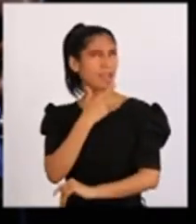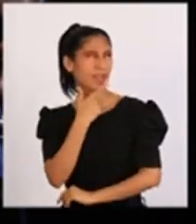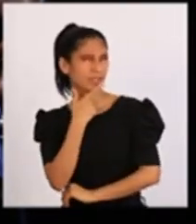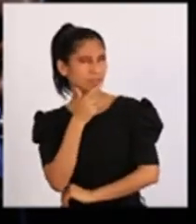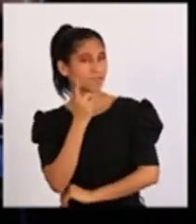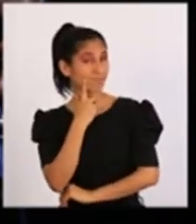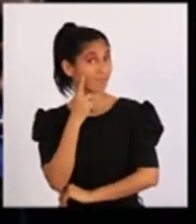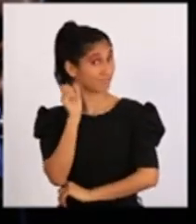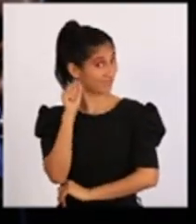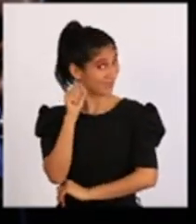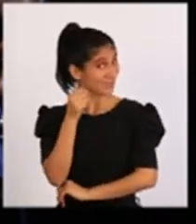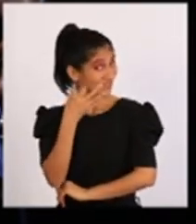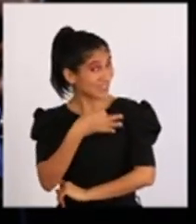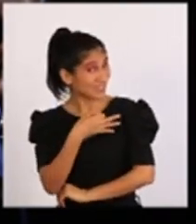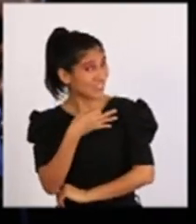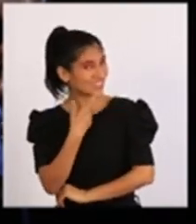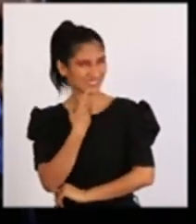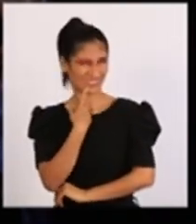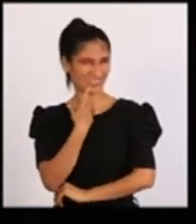Me parece que sí, ¿verdad?